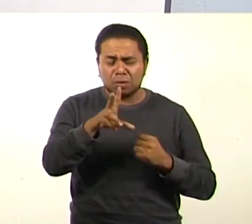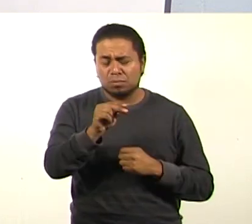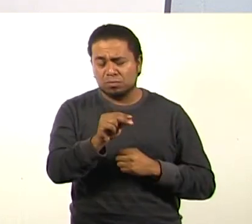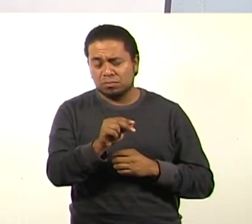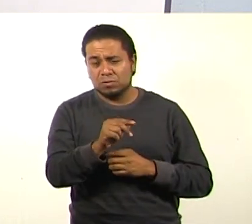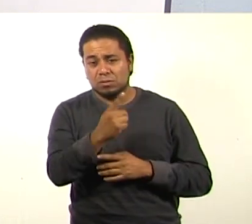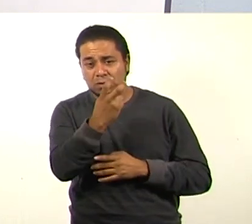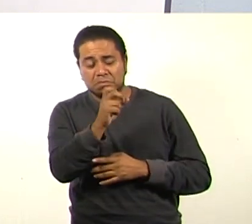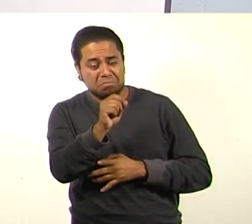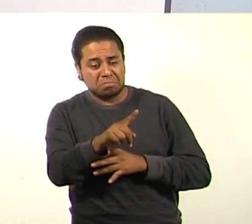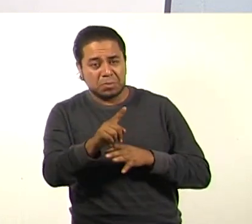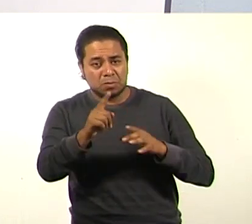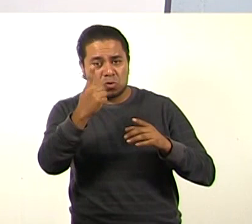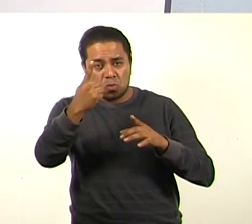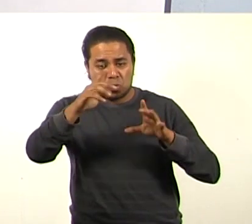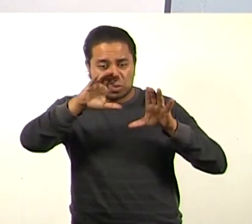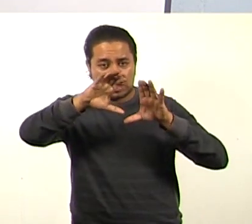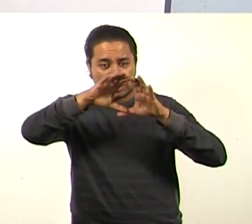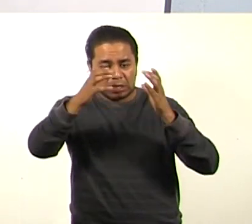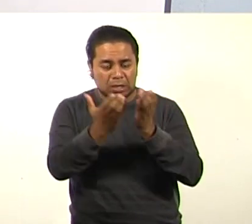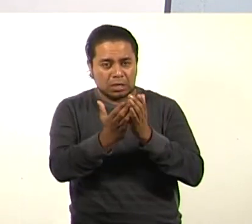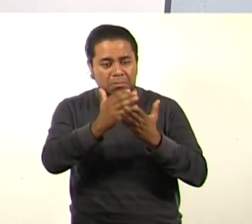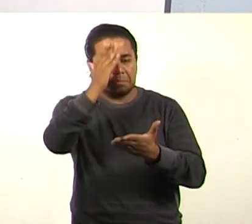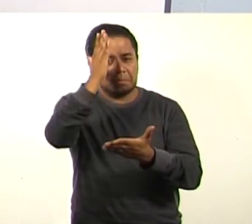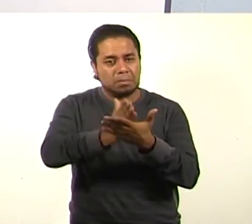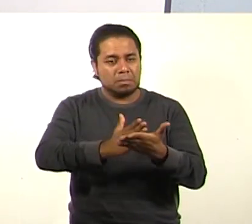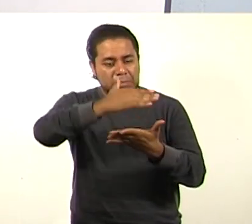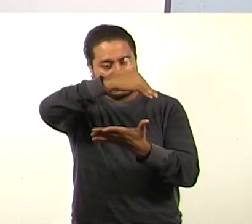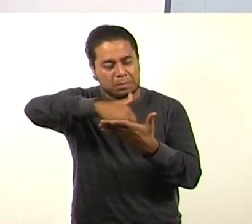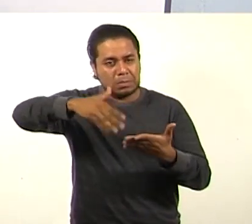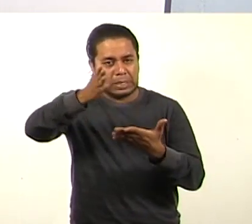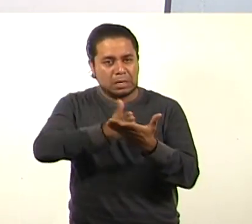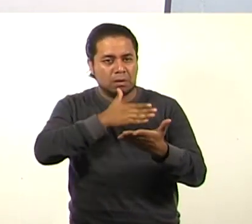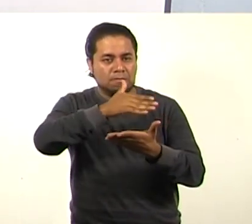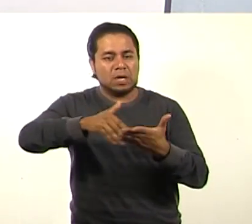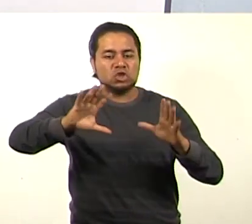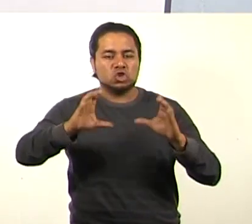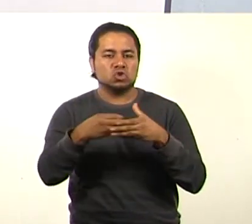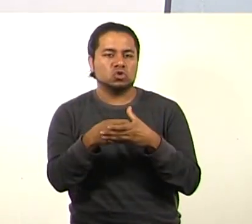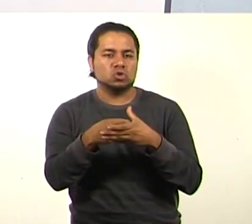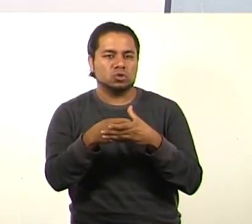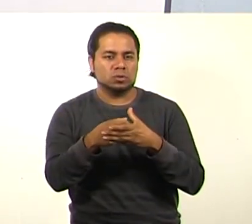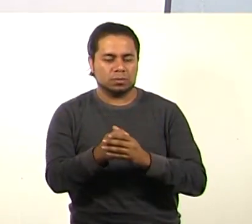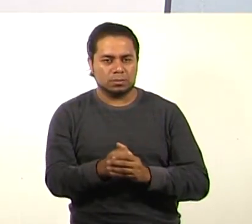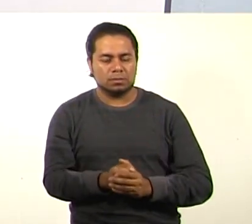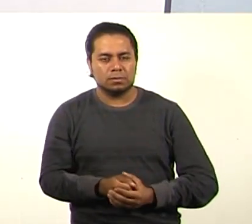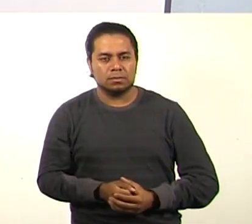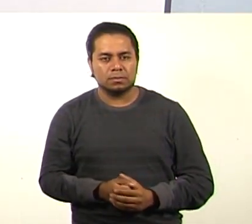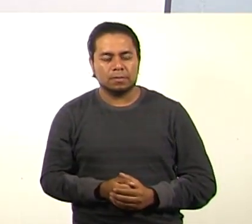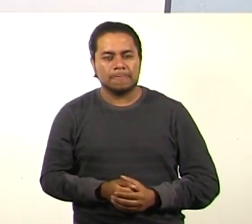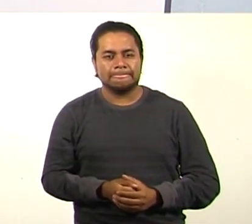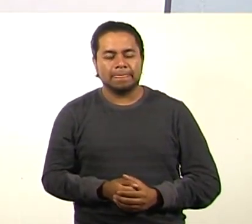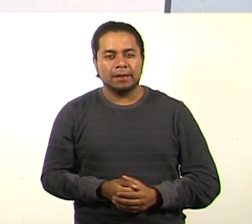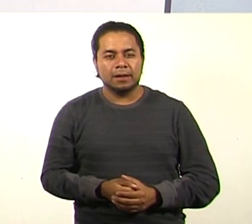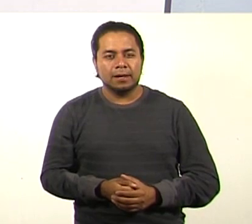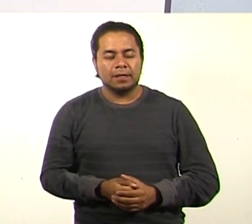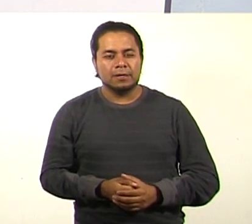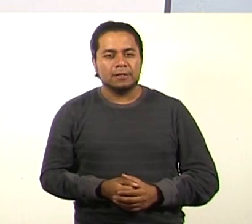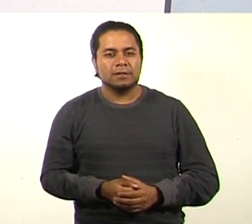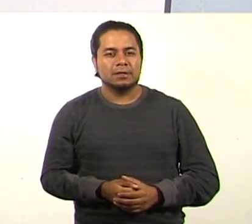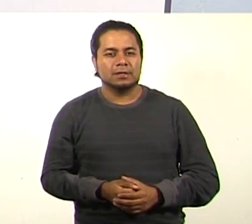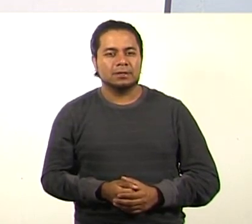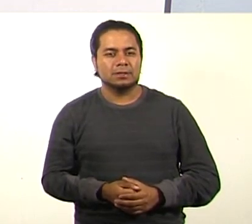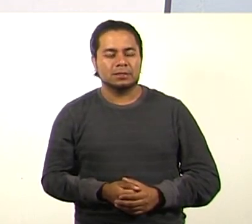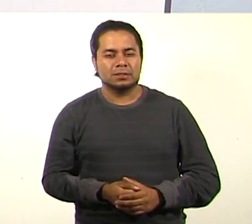simplemente una unidad partida en pedazos más pequeños. Bueno, ahora sí,